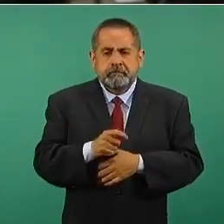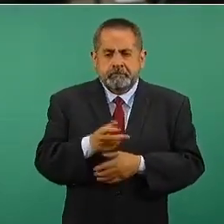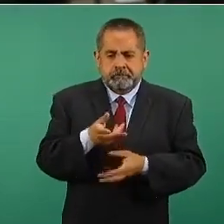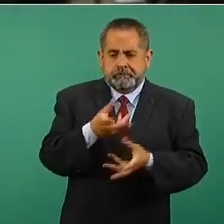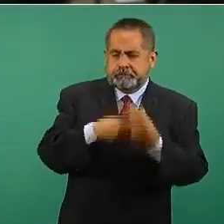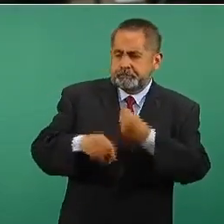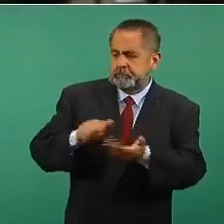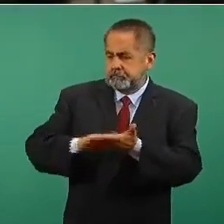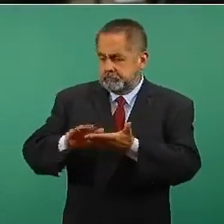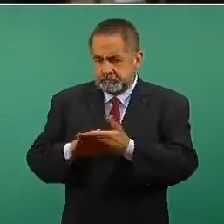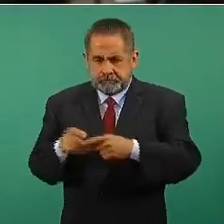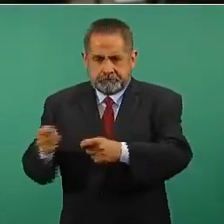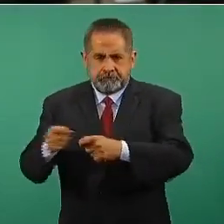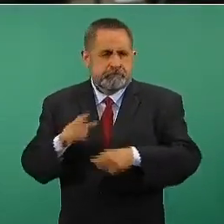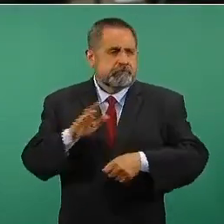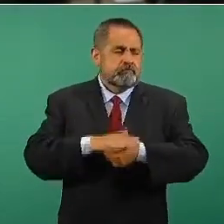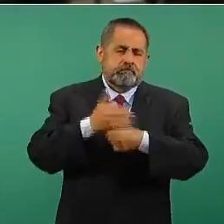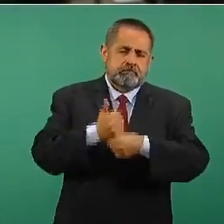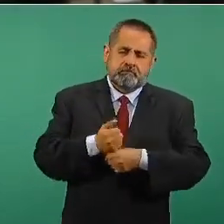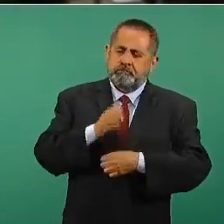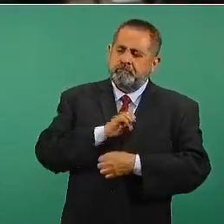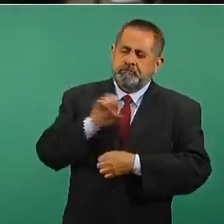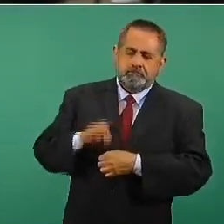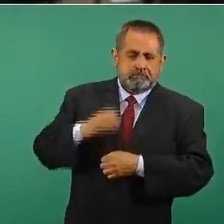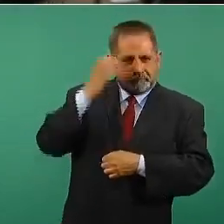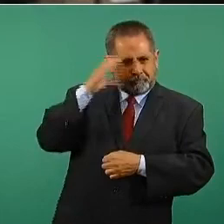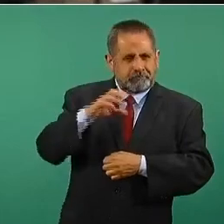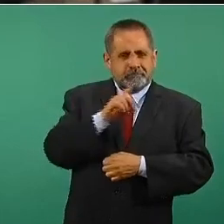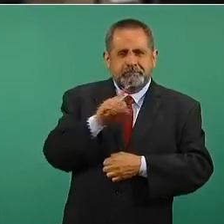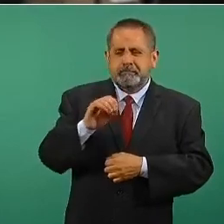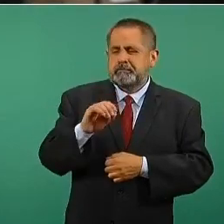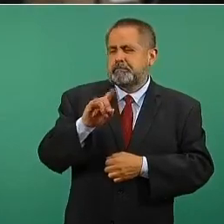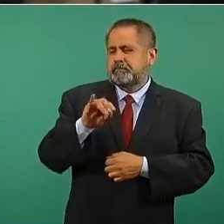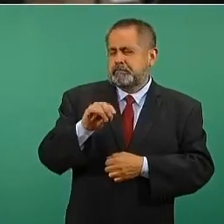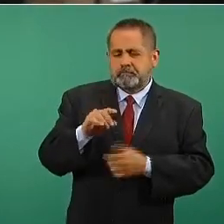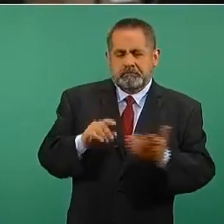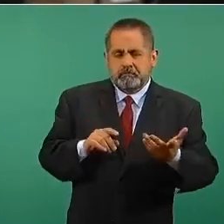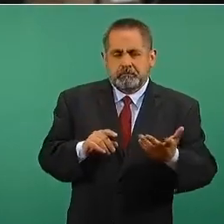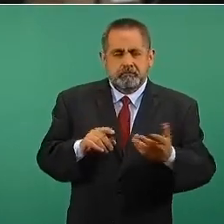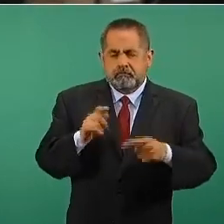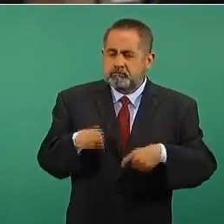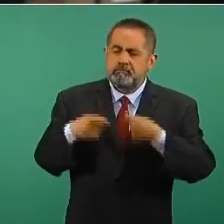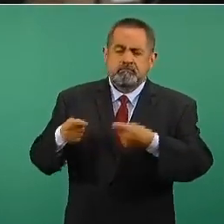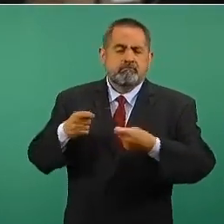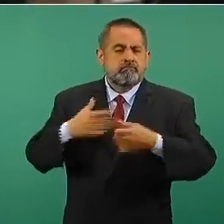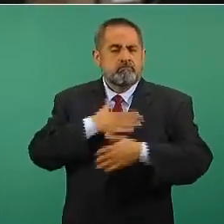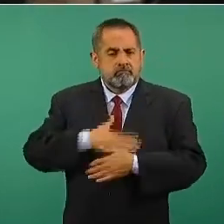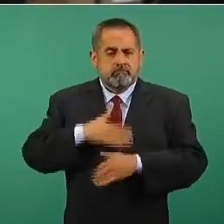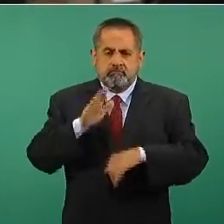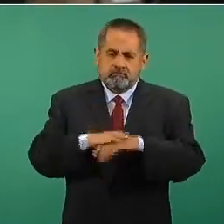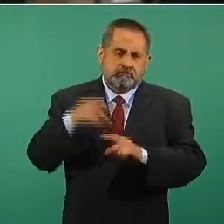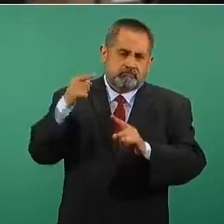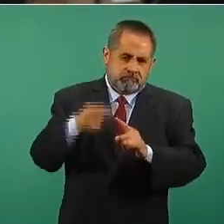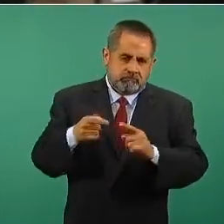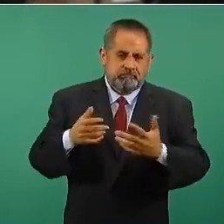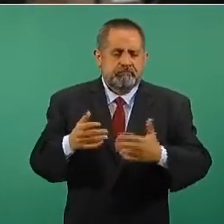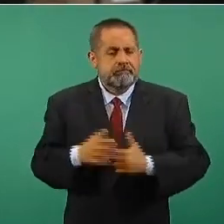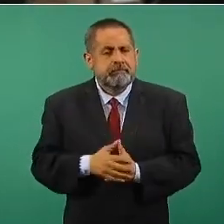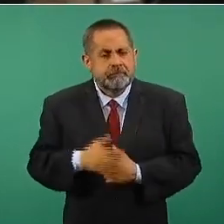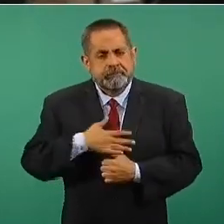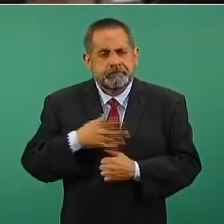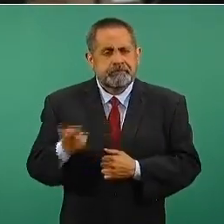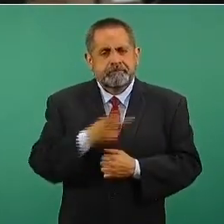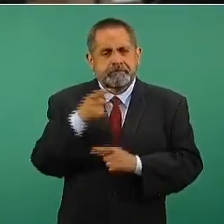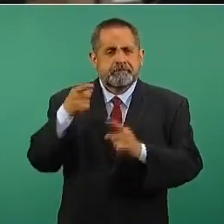el daño a las víctimas de odio, de crímenes de odio en Estados Unidos, sino que se les busca hacer una justicia mucho más puntual. Entonces, mi pregunta